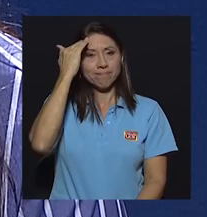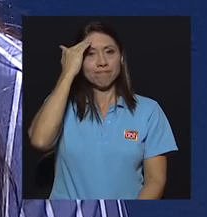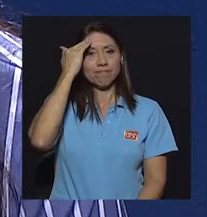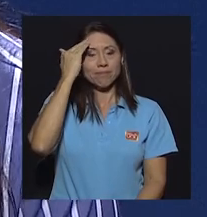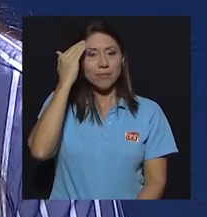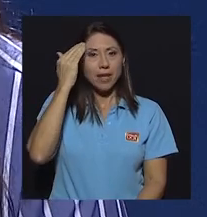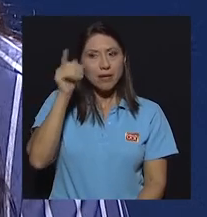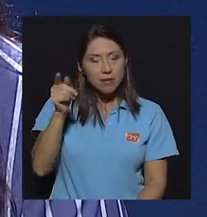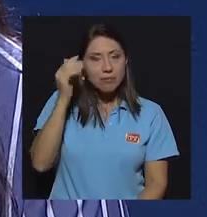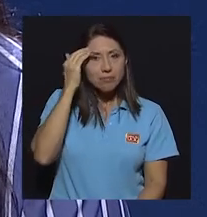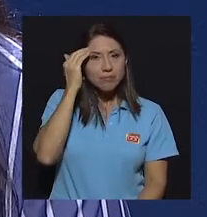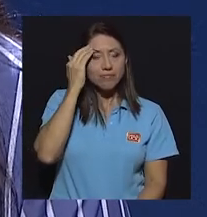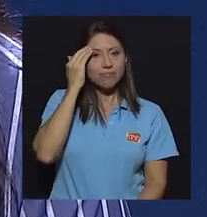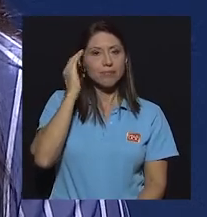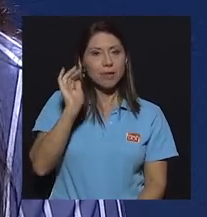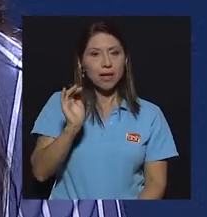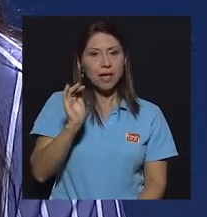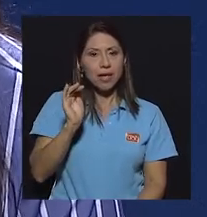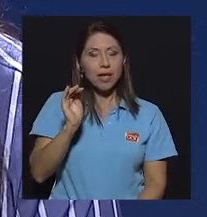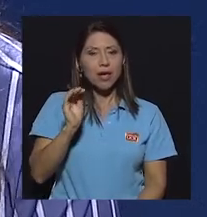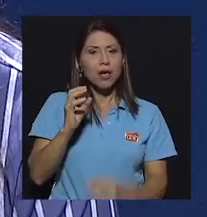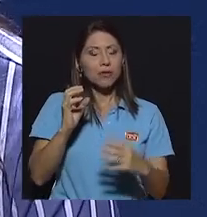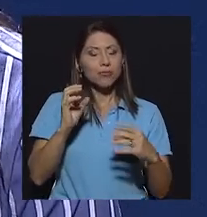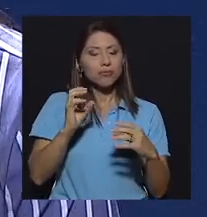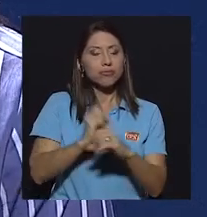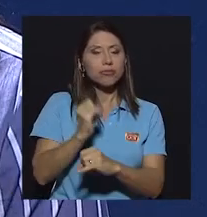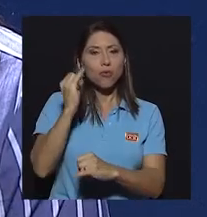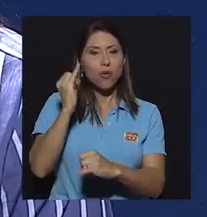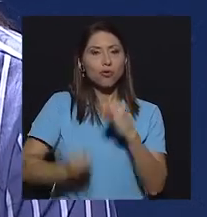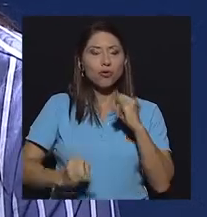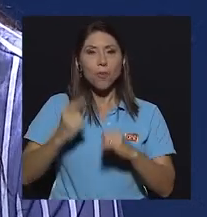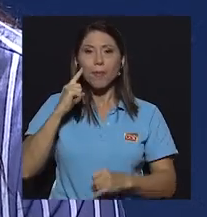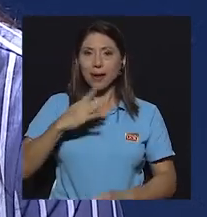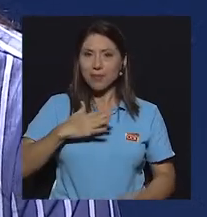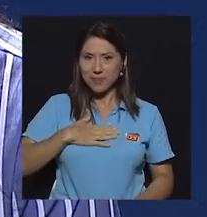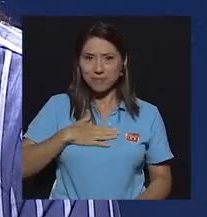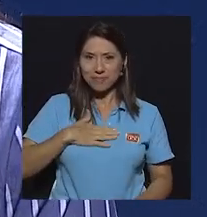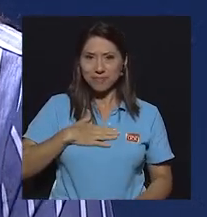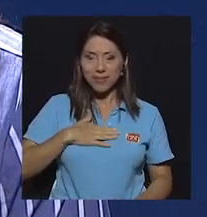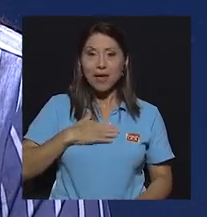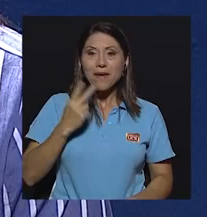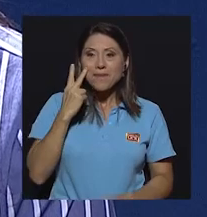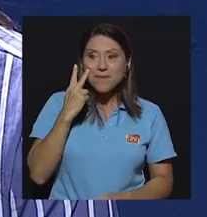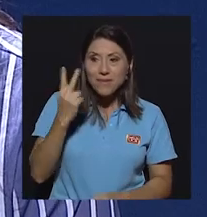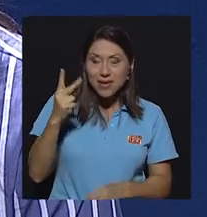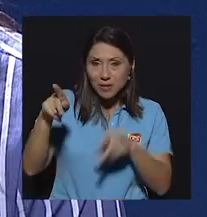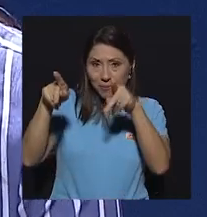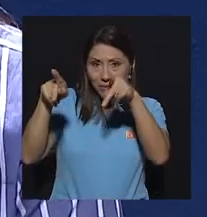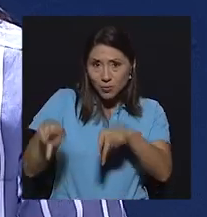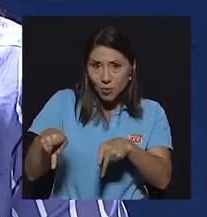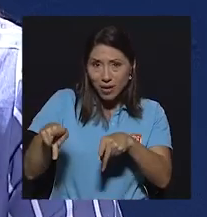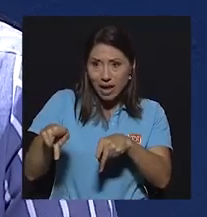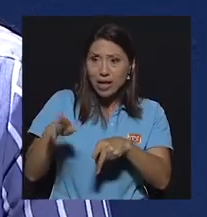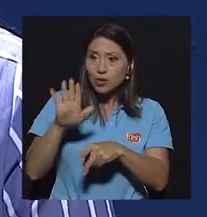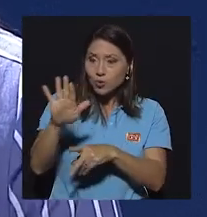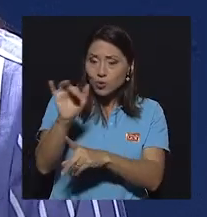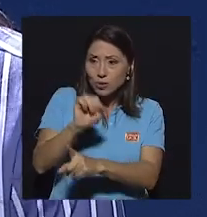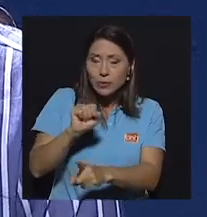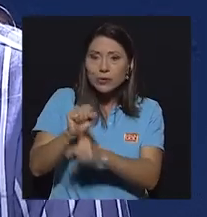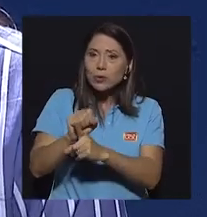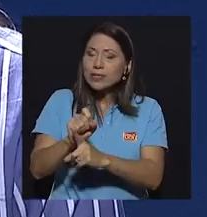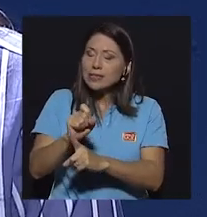pues realmente me marcó y me hizo replantearme muchas cosas de mi propia vida y decir, bueno, ¿cómo es que ella en esta